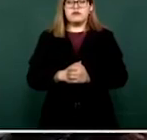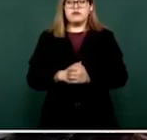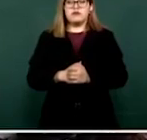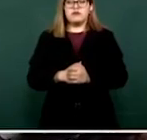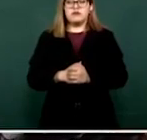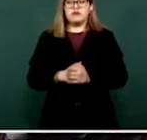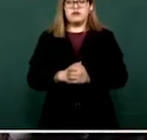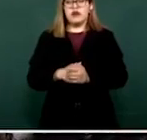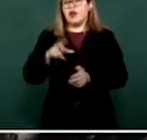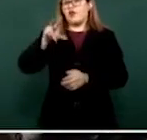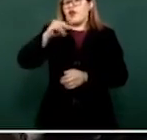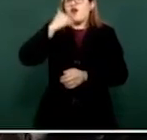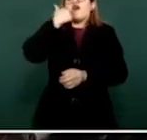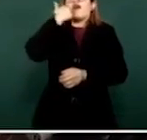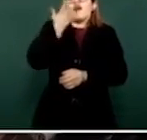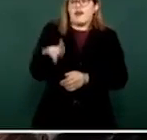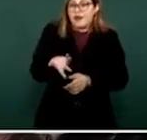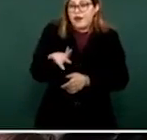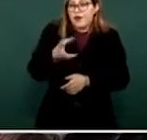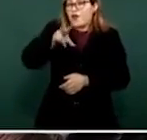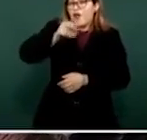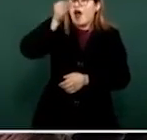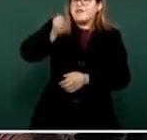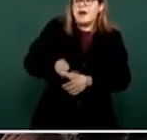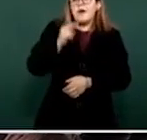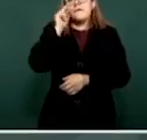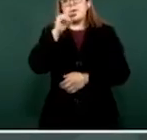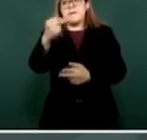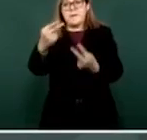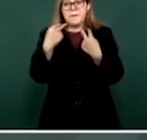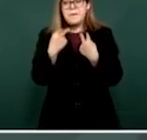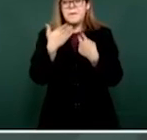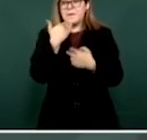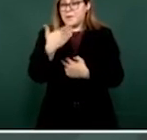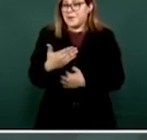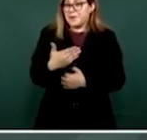que no nos quieren, que no nos ven con buenos ojos.